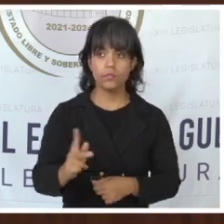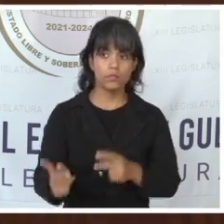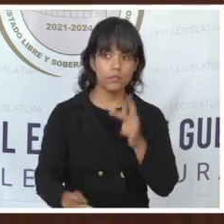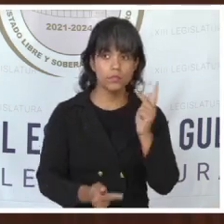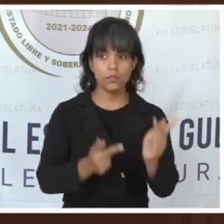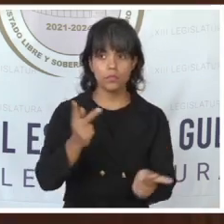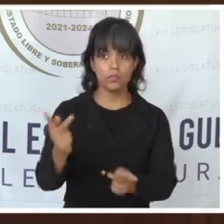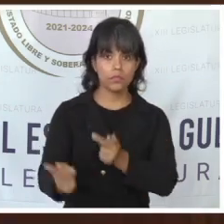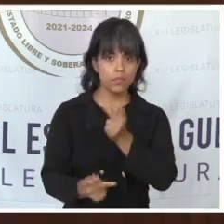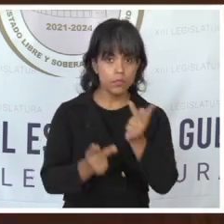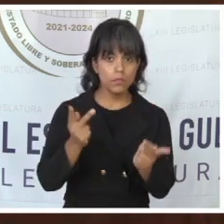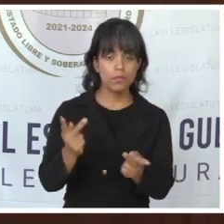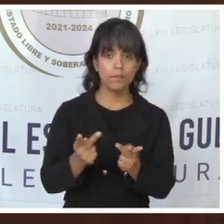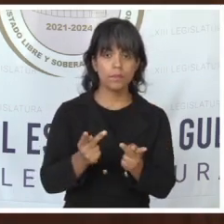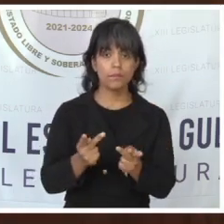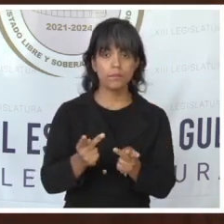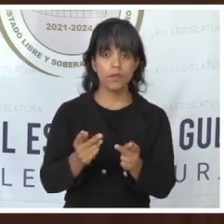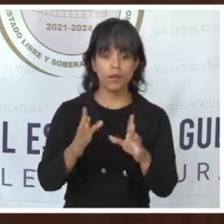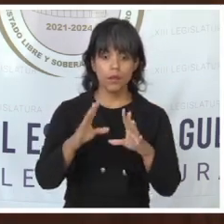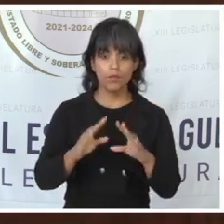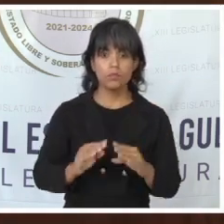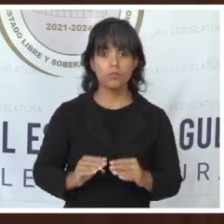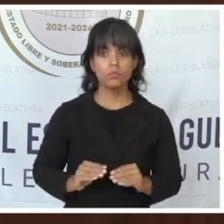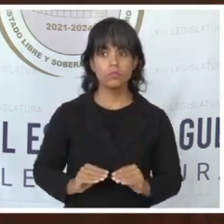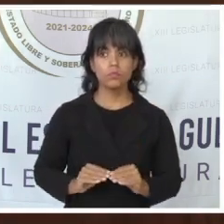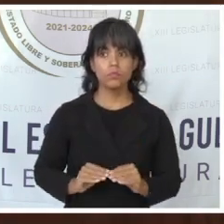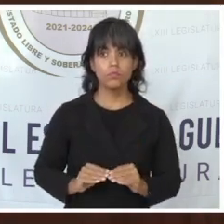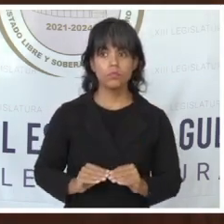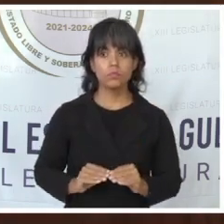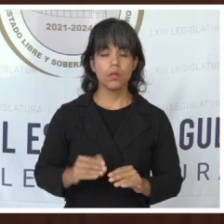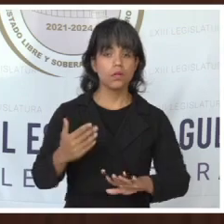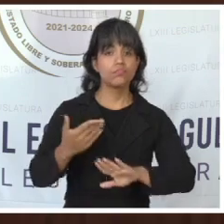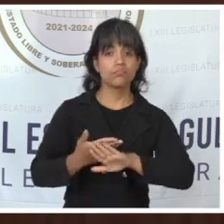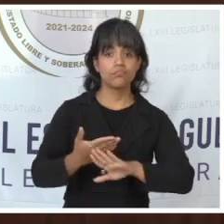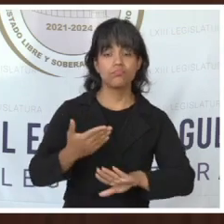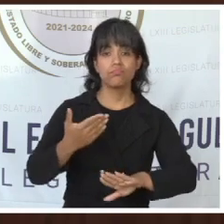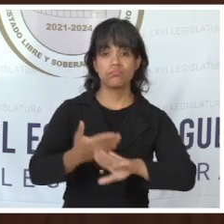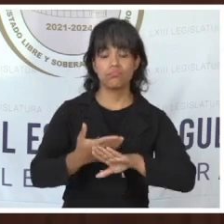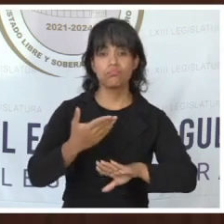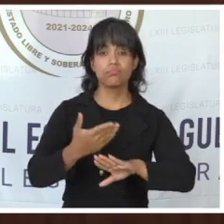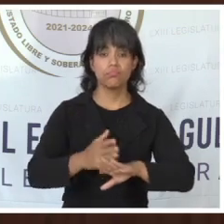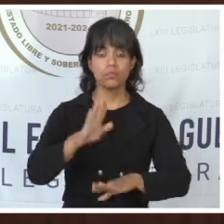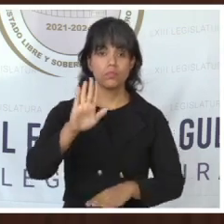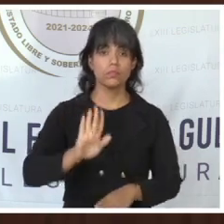dos acciones tan importantes que los están lastimando. ¿Por qué?